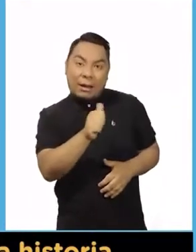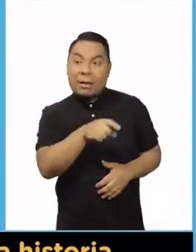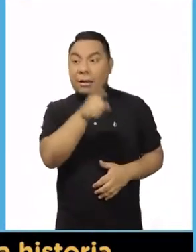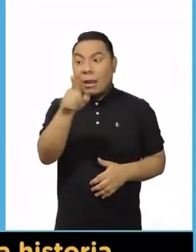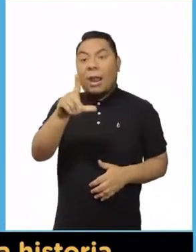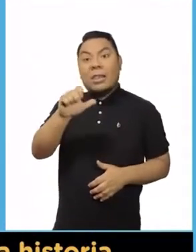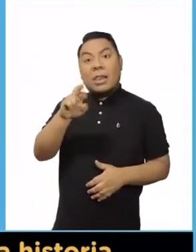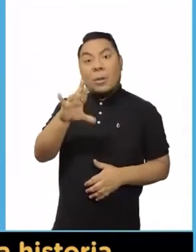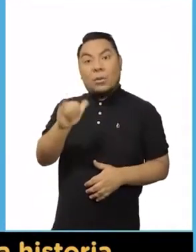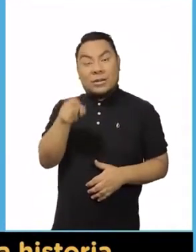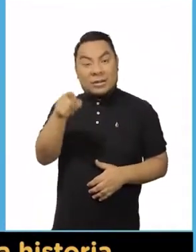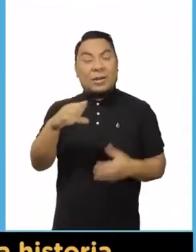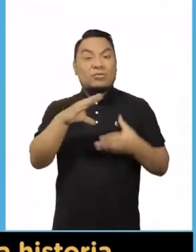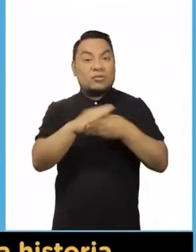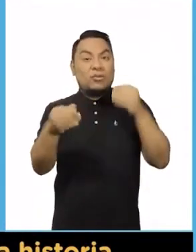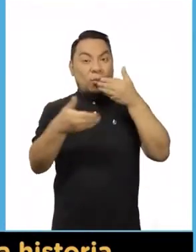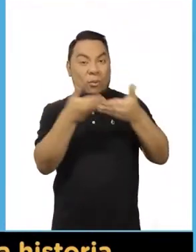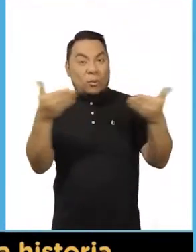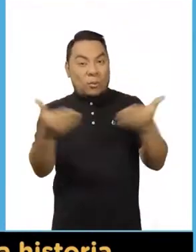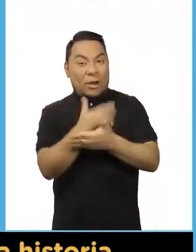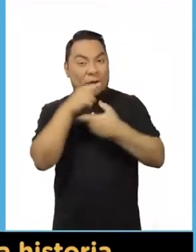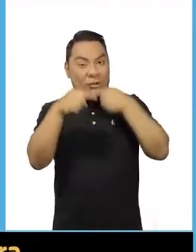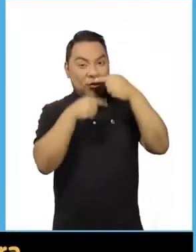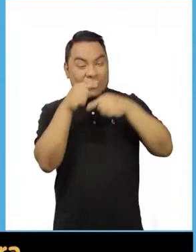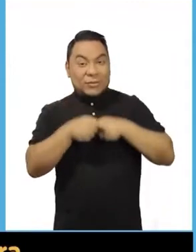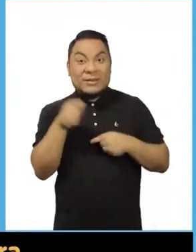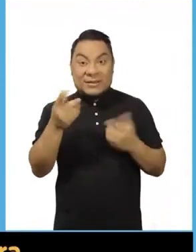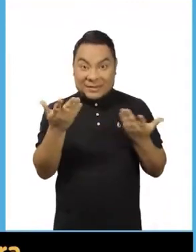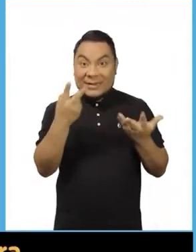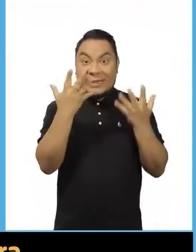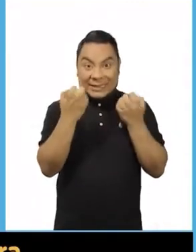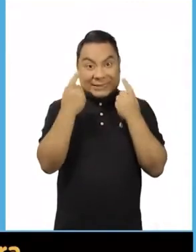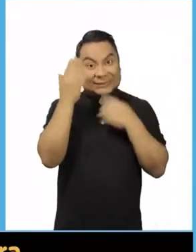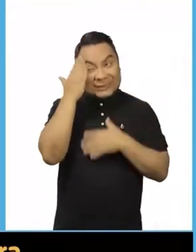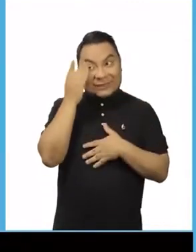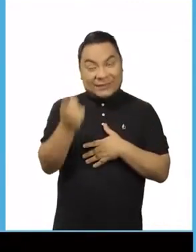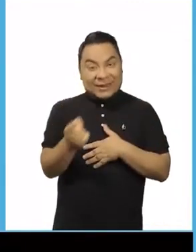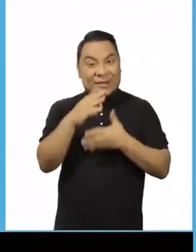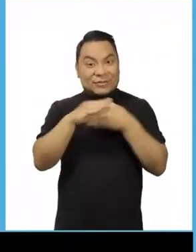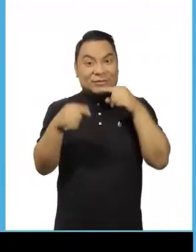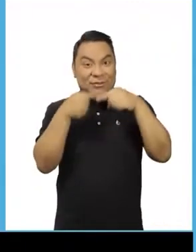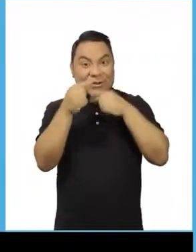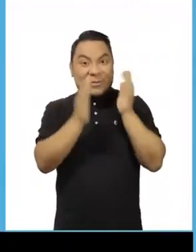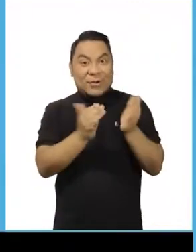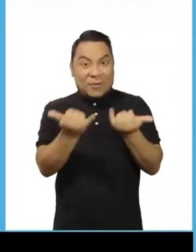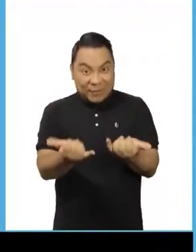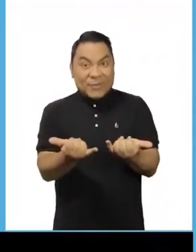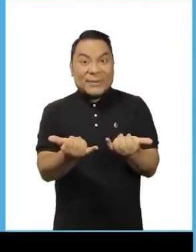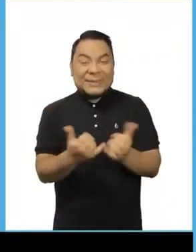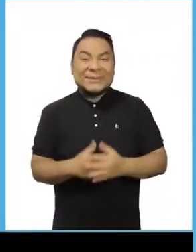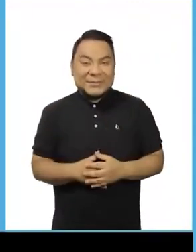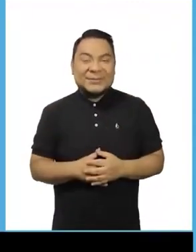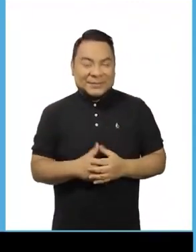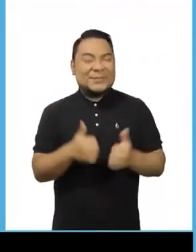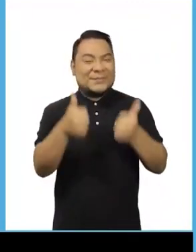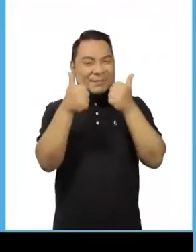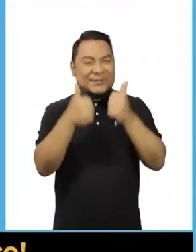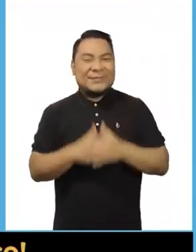Laura, nos tienen una nueva historia. ¿Quieren saber qué nueva aventura nos han preparado para hoy?